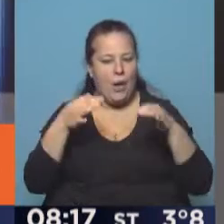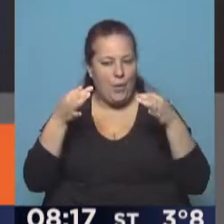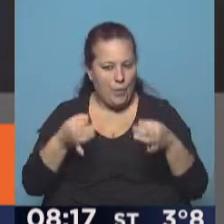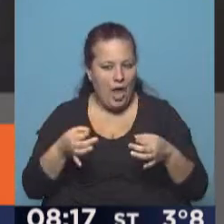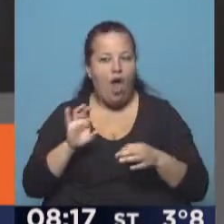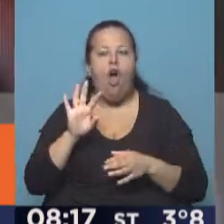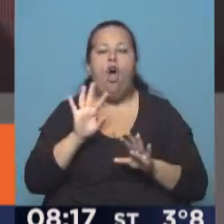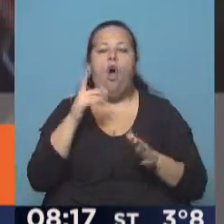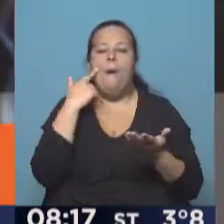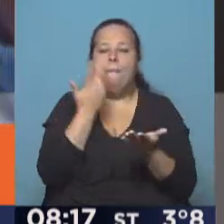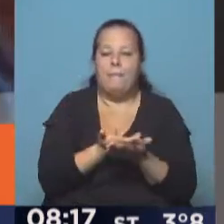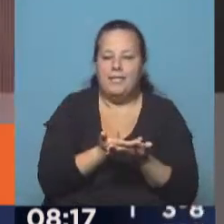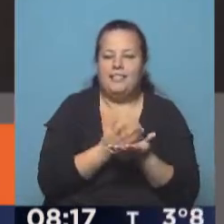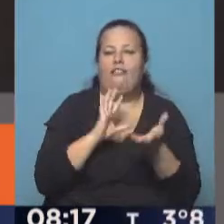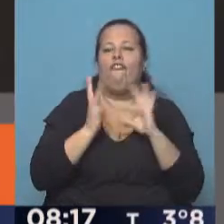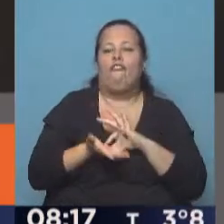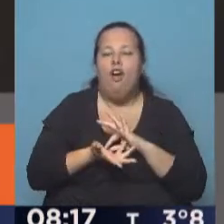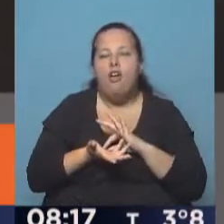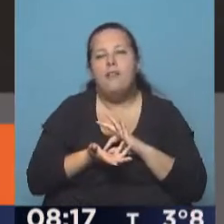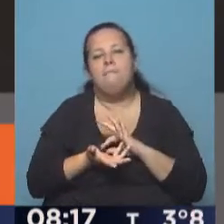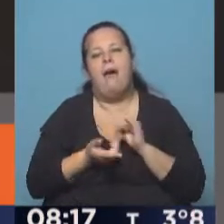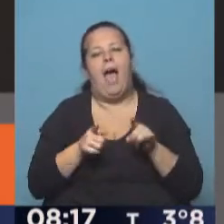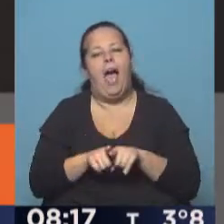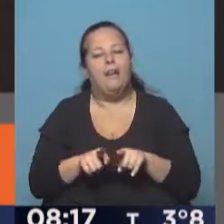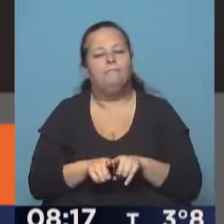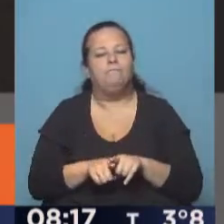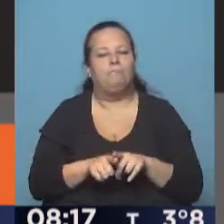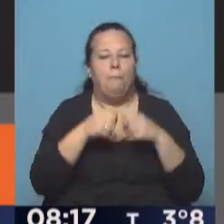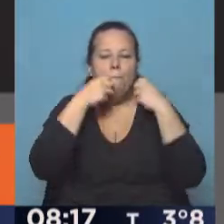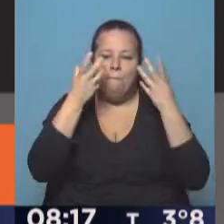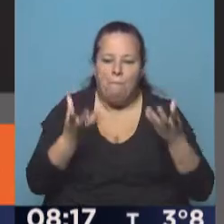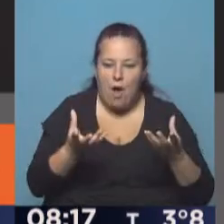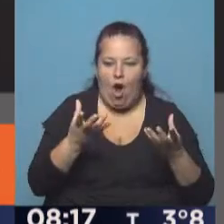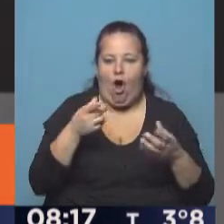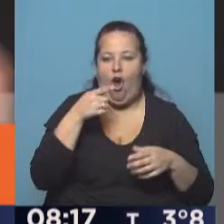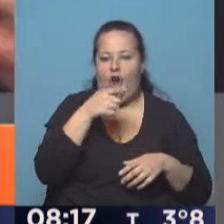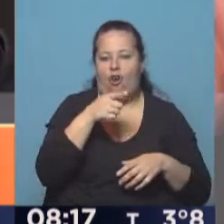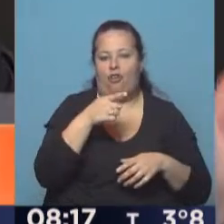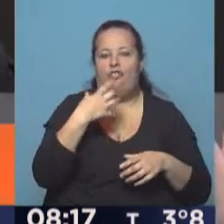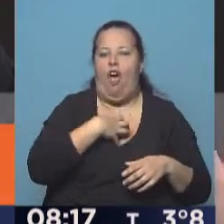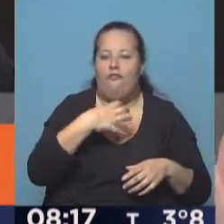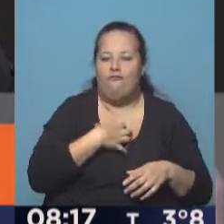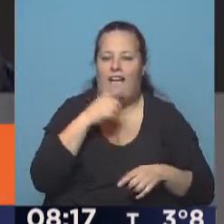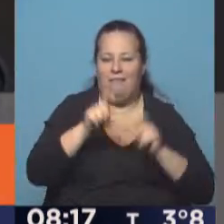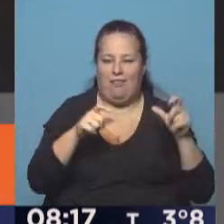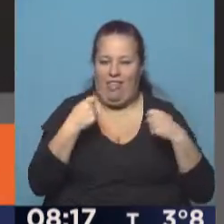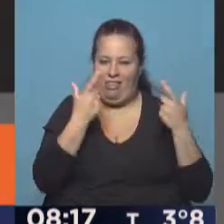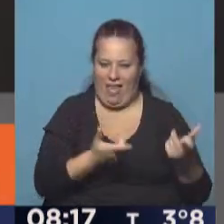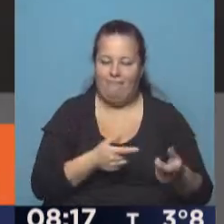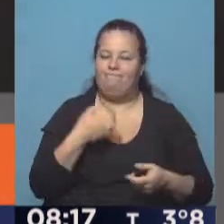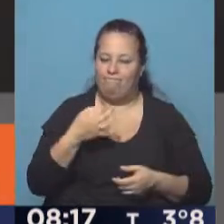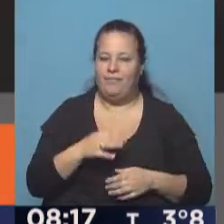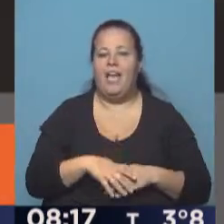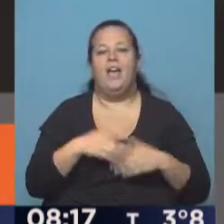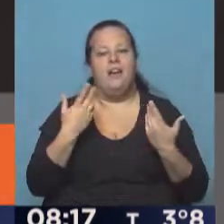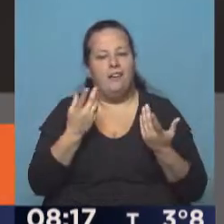o presentarse de una manera para mejorar la confianza de la gente. Correcto.